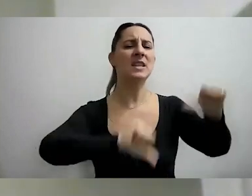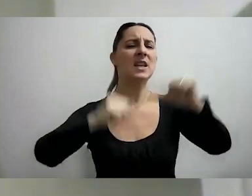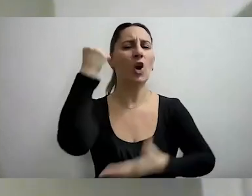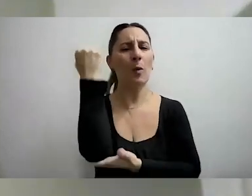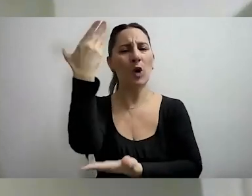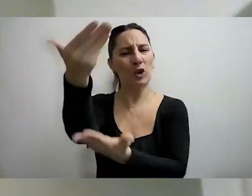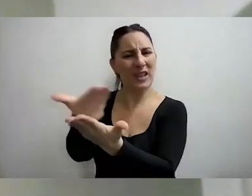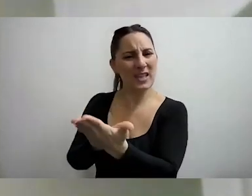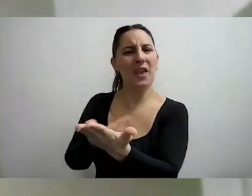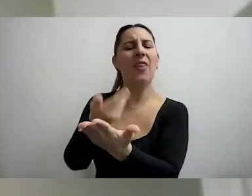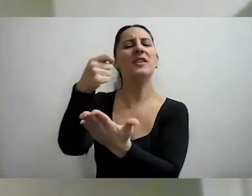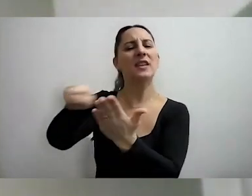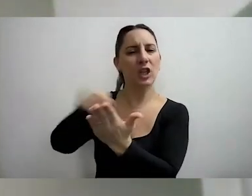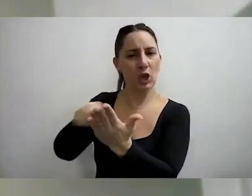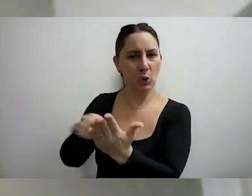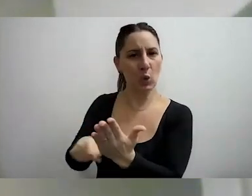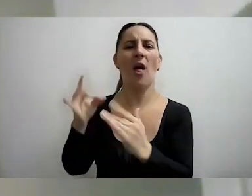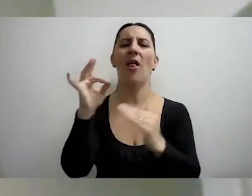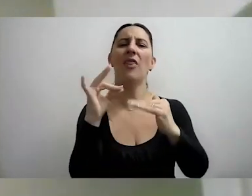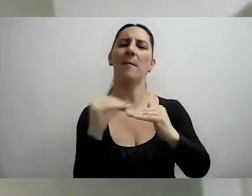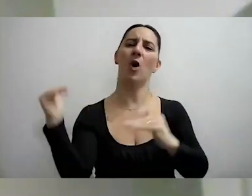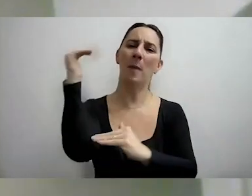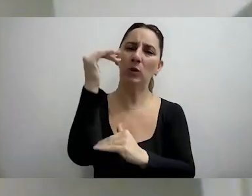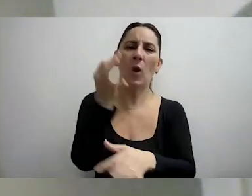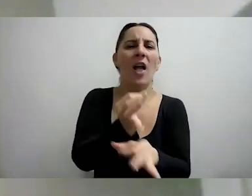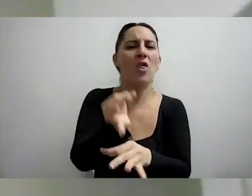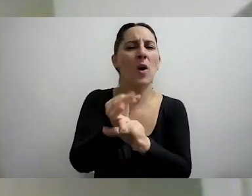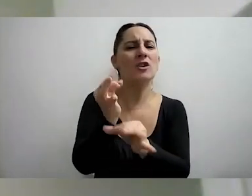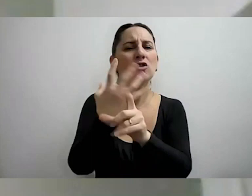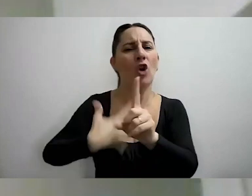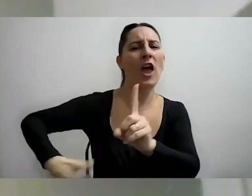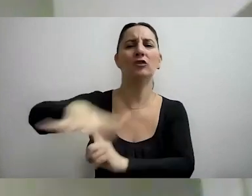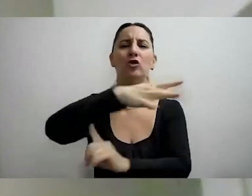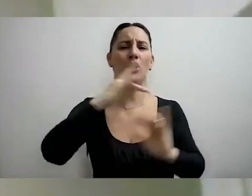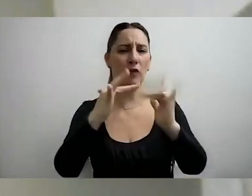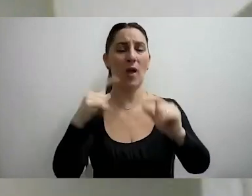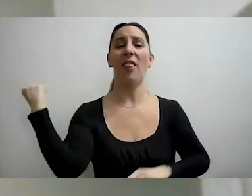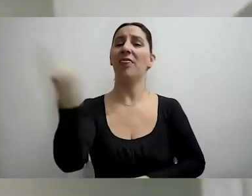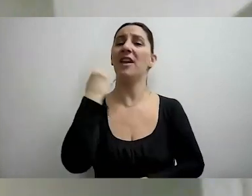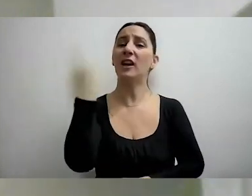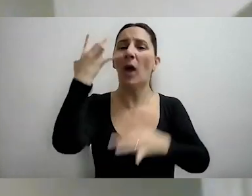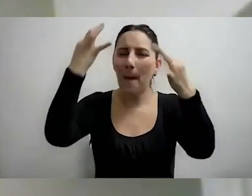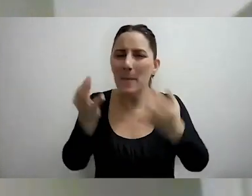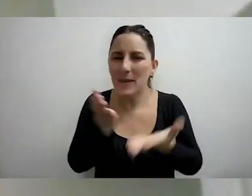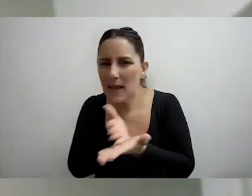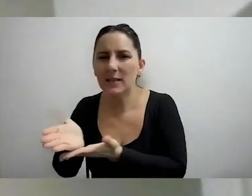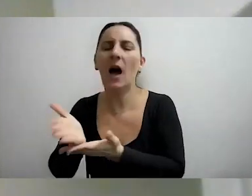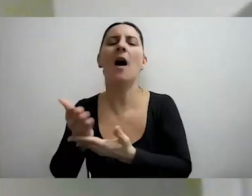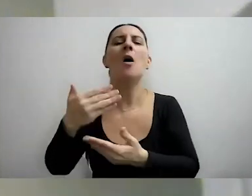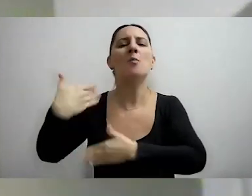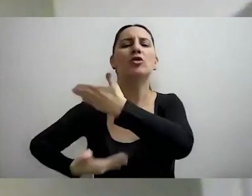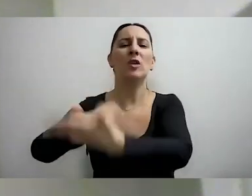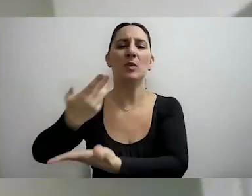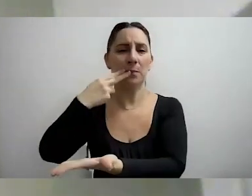desarrollo de escritura, diplomatura en educación a través de entornos virtuales, es directora de la especialización en procedimiento tributario,